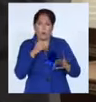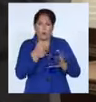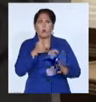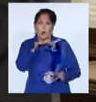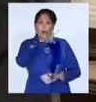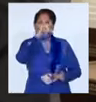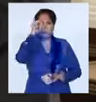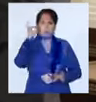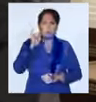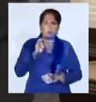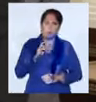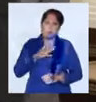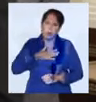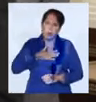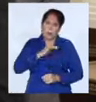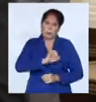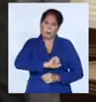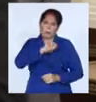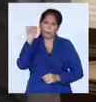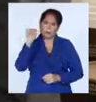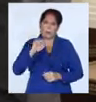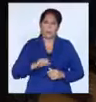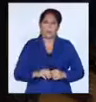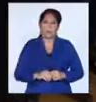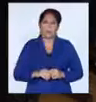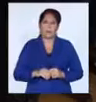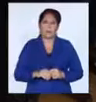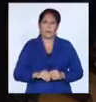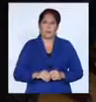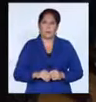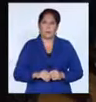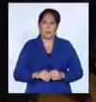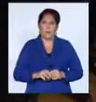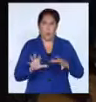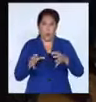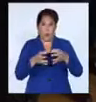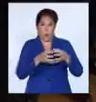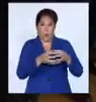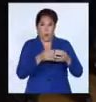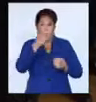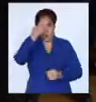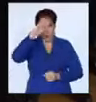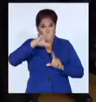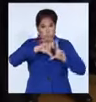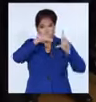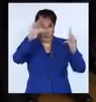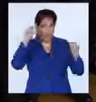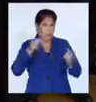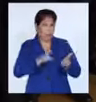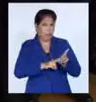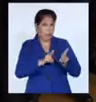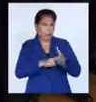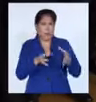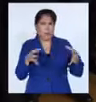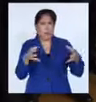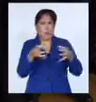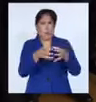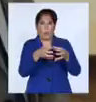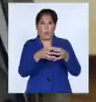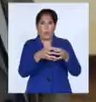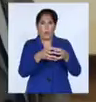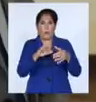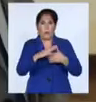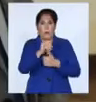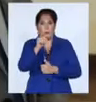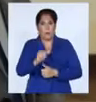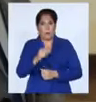va a lograr una victoria diplomática y política. La delegación oficial cubana está integrada por el miembro del Buró Político y Canciller,